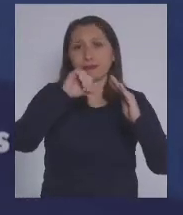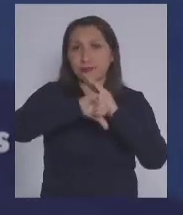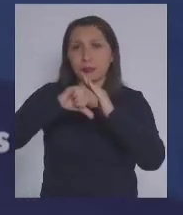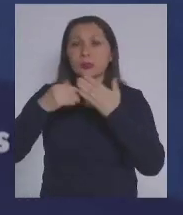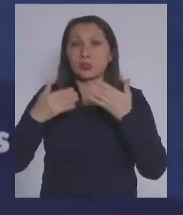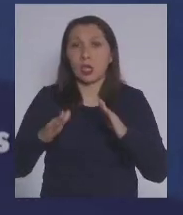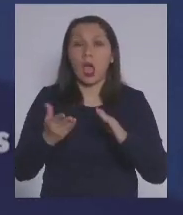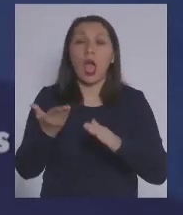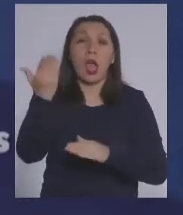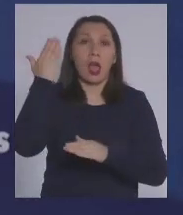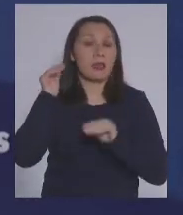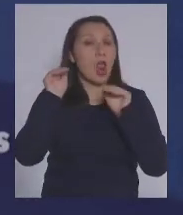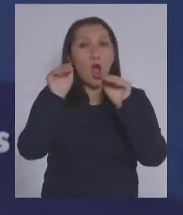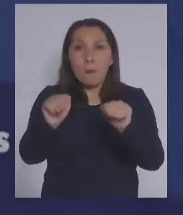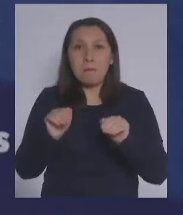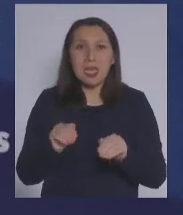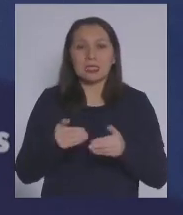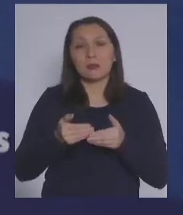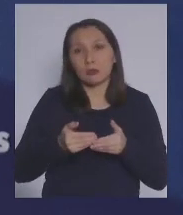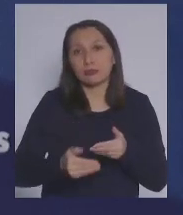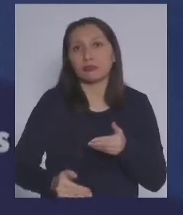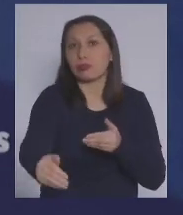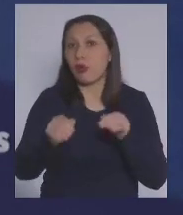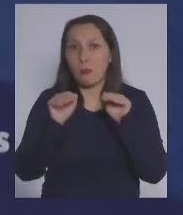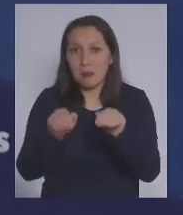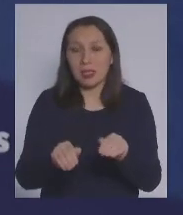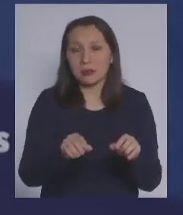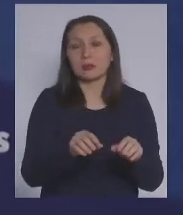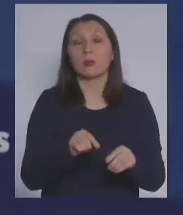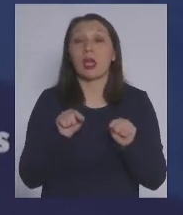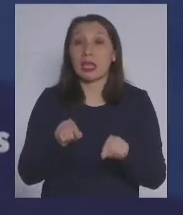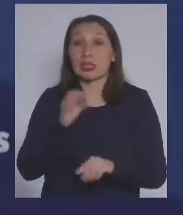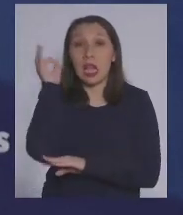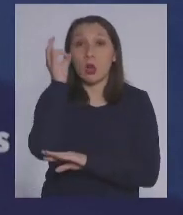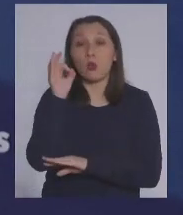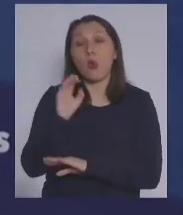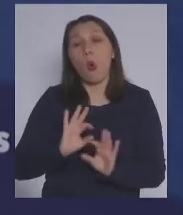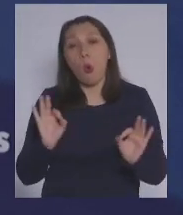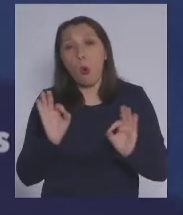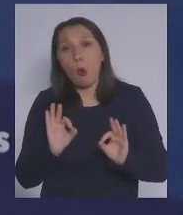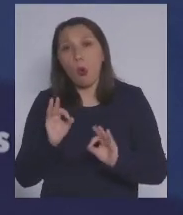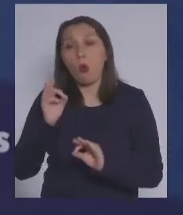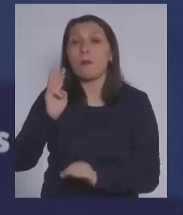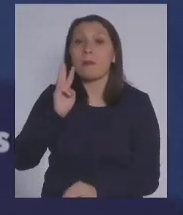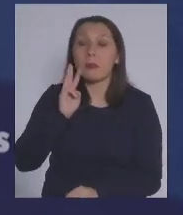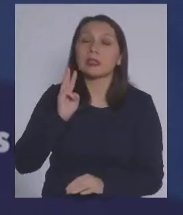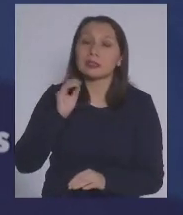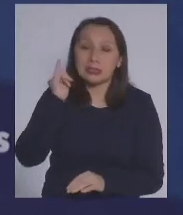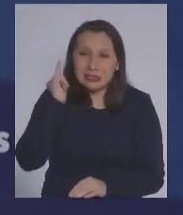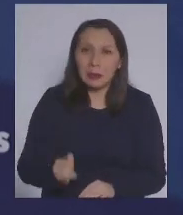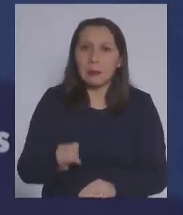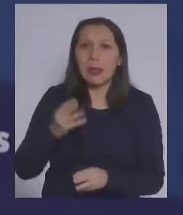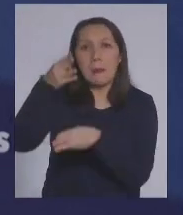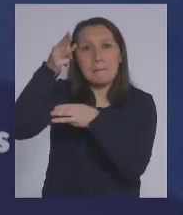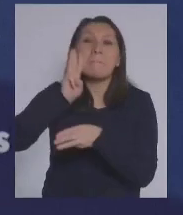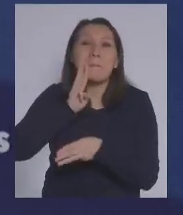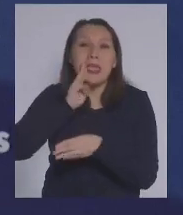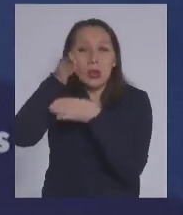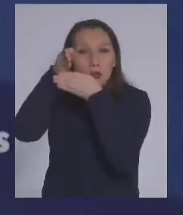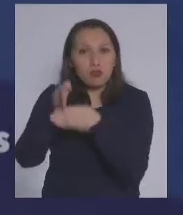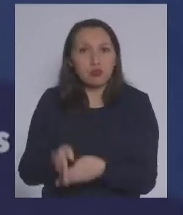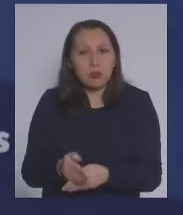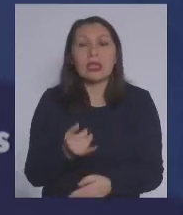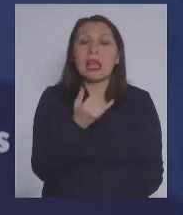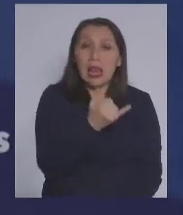ya anunciadas como ustedes saben esta reunión se hace o los miércoles se hacen los miércoles y los domingos